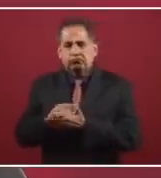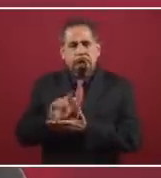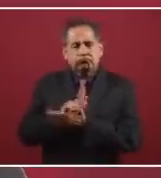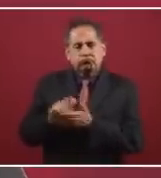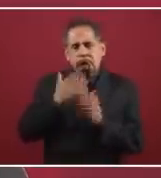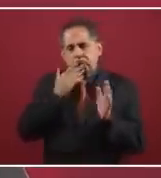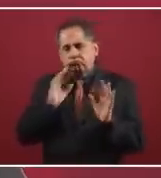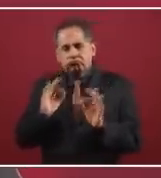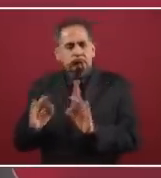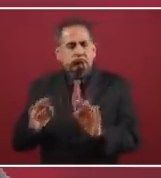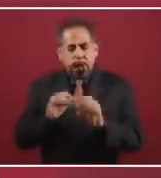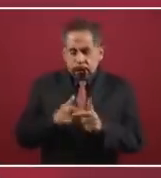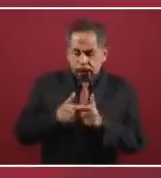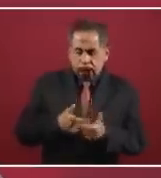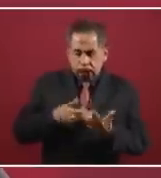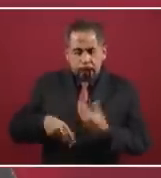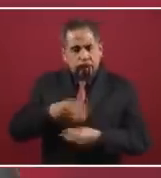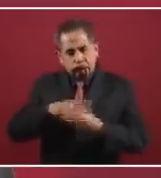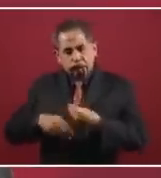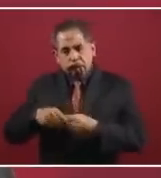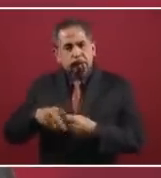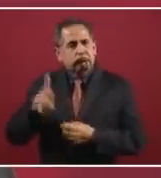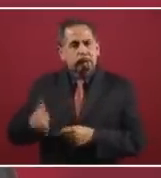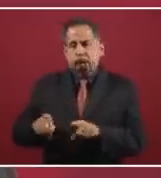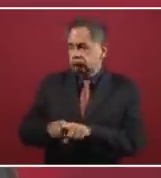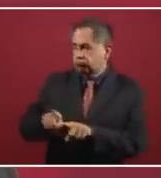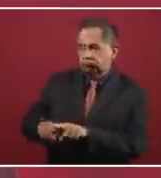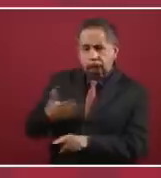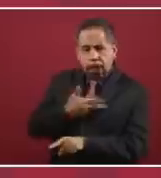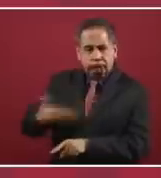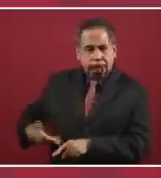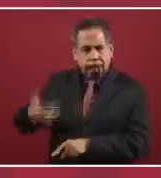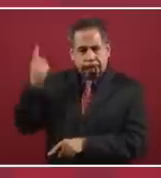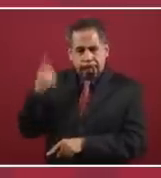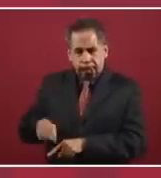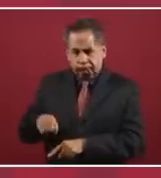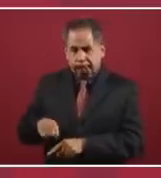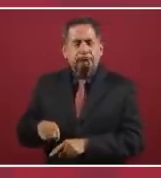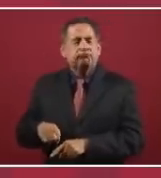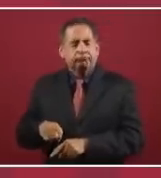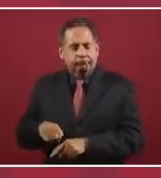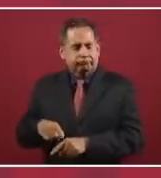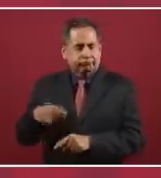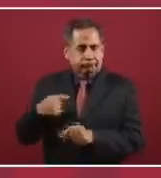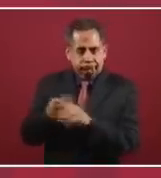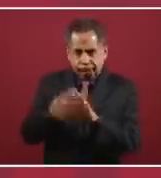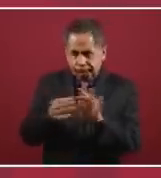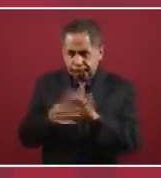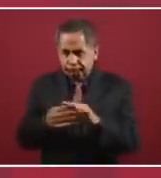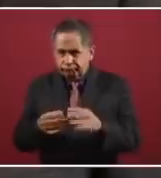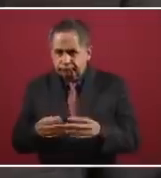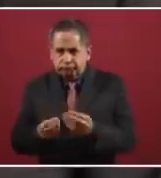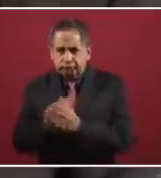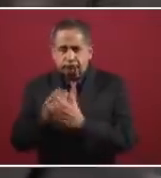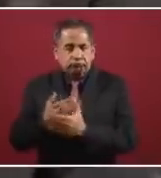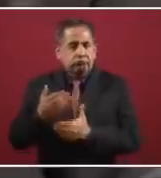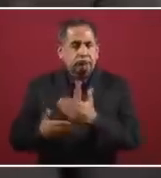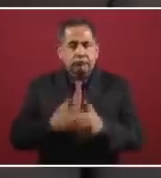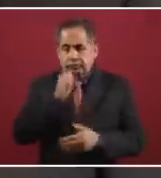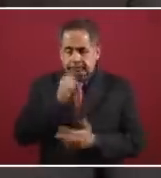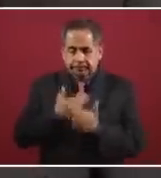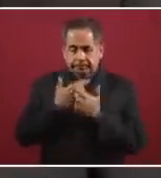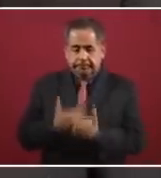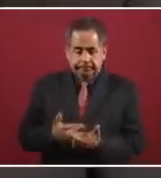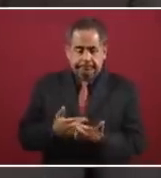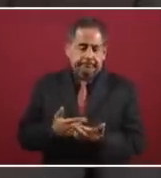sanas, seguir invirtiendo como el presidente lo ha ordenado en generación, y al mismo tiempo disponer de una